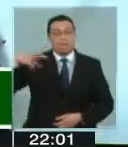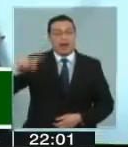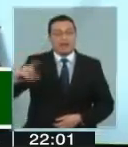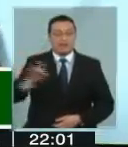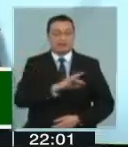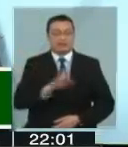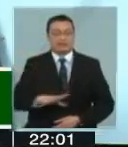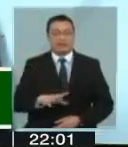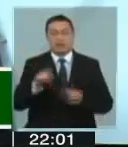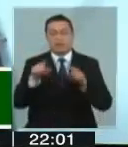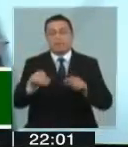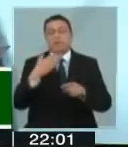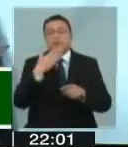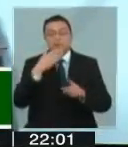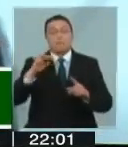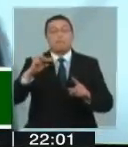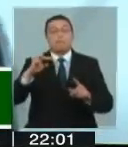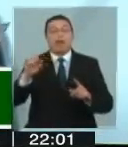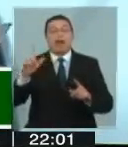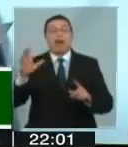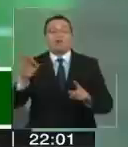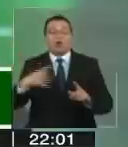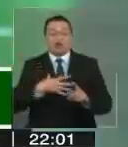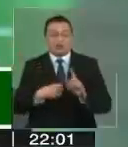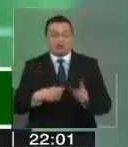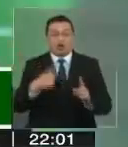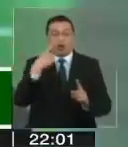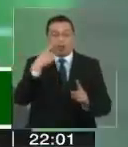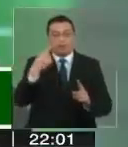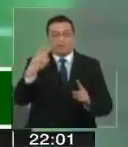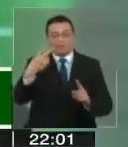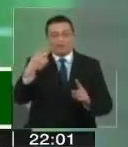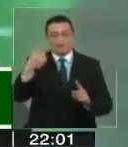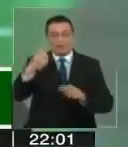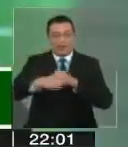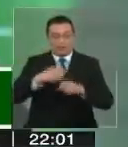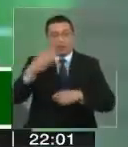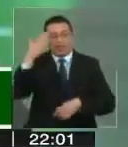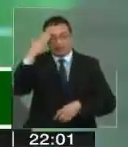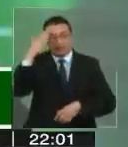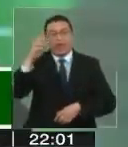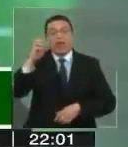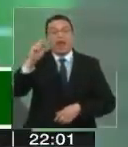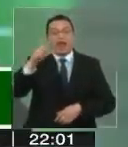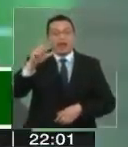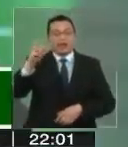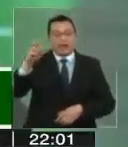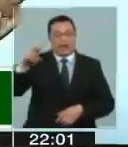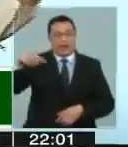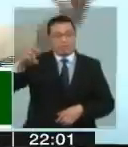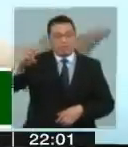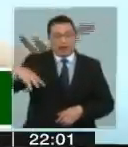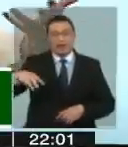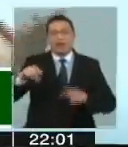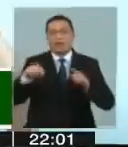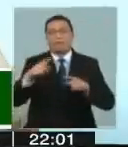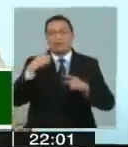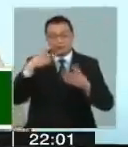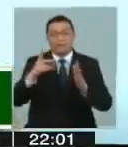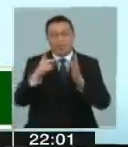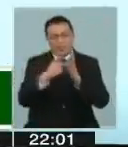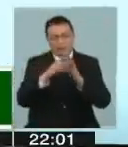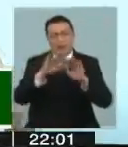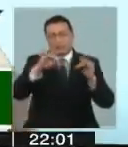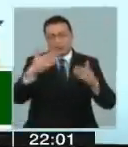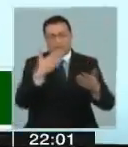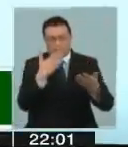sobre todo, lo más importante, es mamá de Pablo, un joven de 26 años con síndrome de Angelman. Y no te quiero, yo sé cuándo fue diagnosticado y todo eso, pero quiero